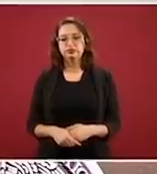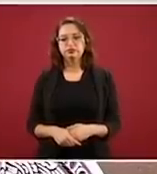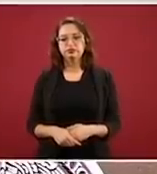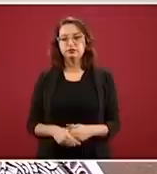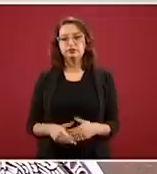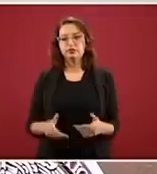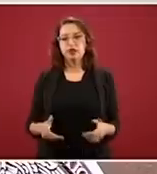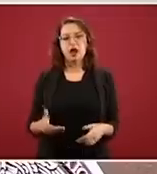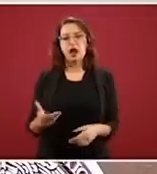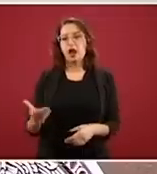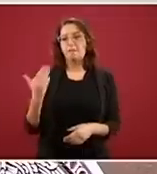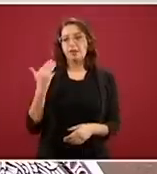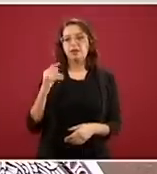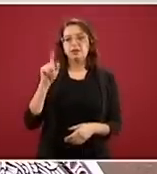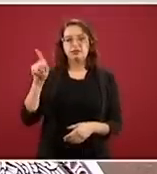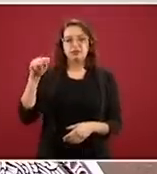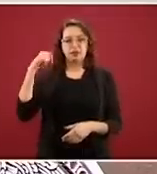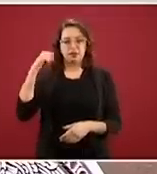Acabo de estar en Tabasco.